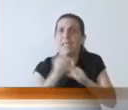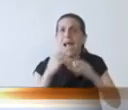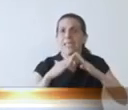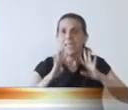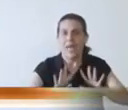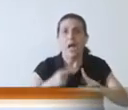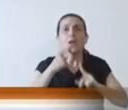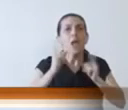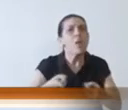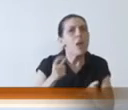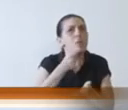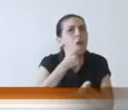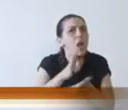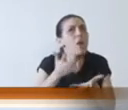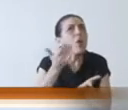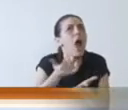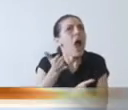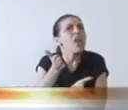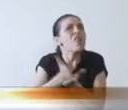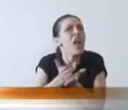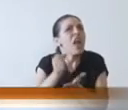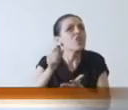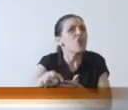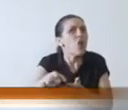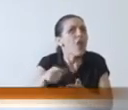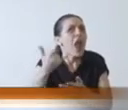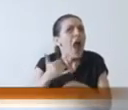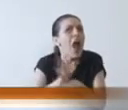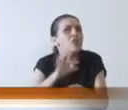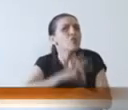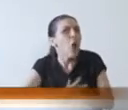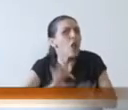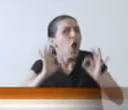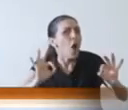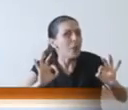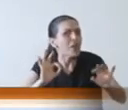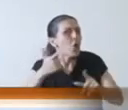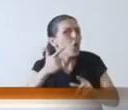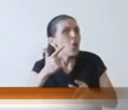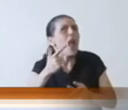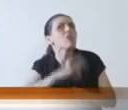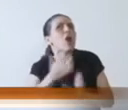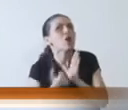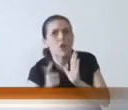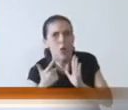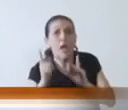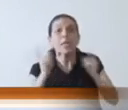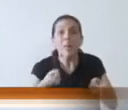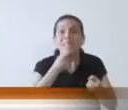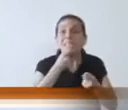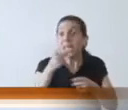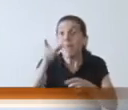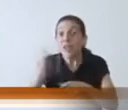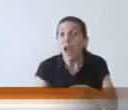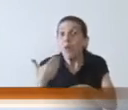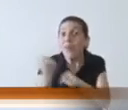a la remuneración, o sea, el derecho a remuneración hay goce íntegro, de modo tal, lo único que estamos diciendo es que si las tareas pueden ser realizadas desde el hogar,